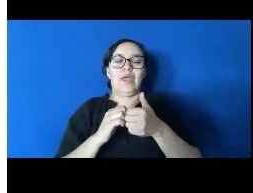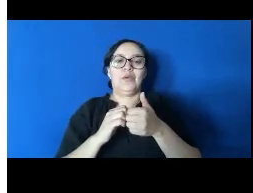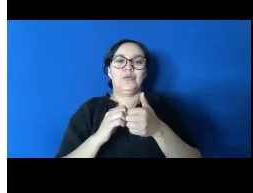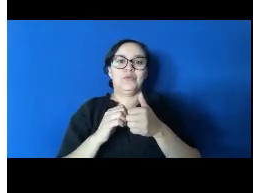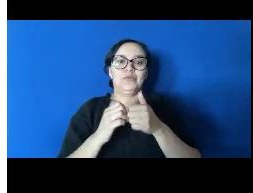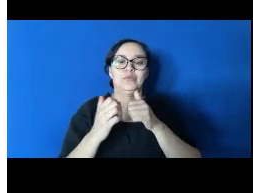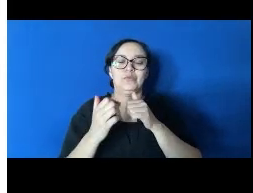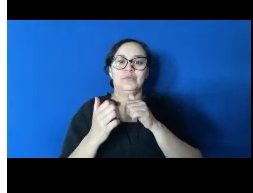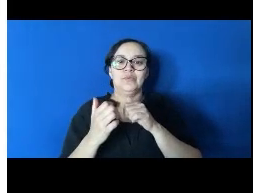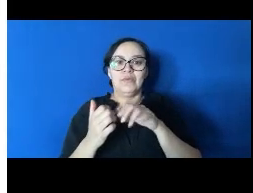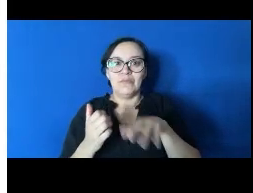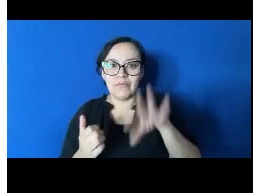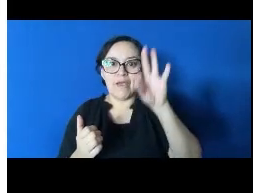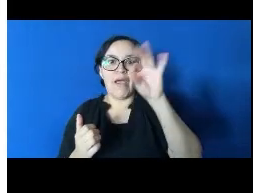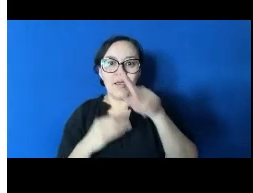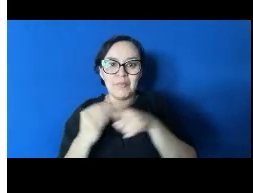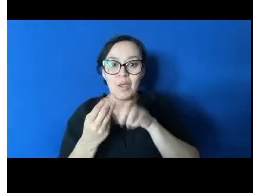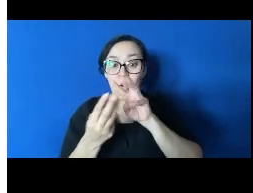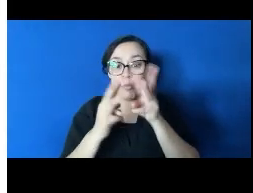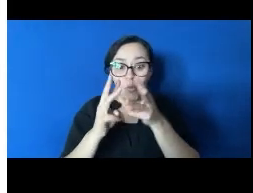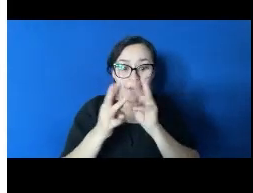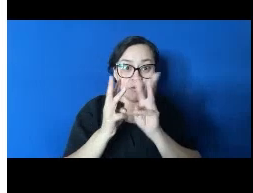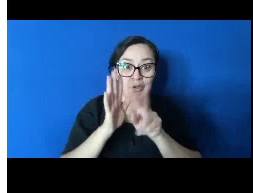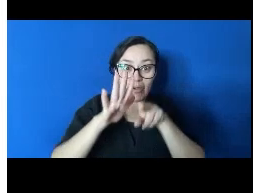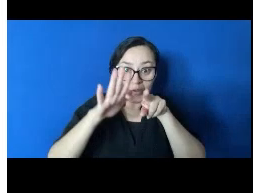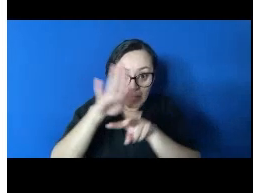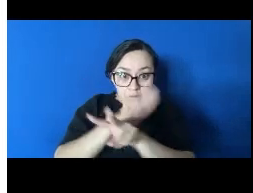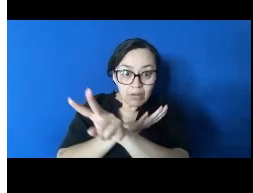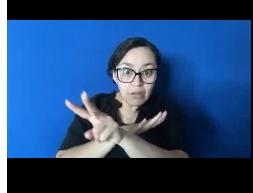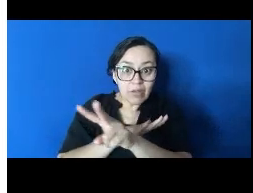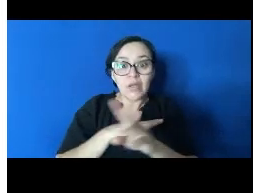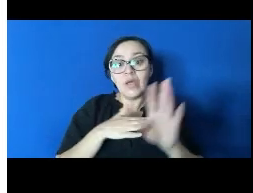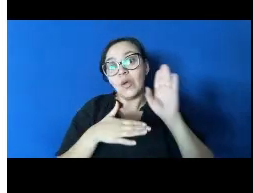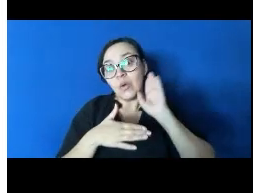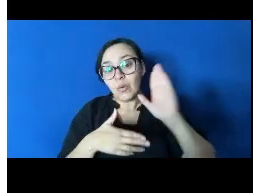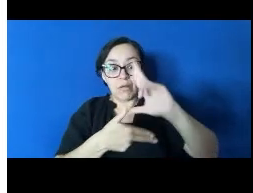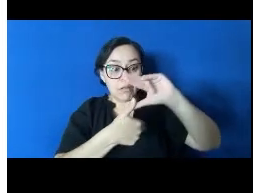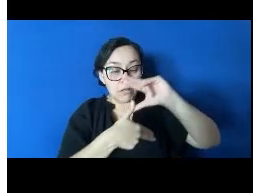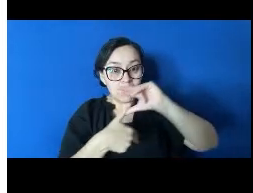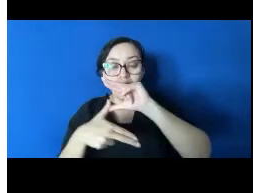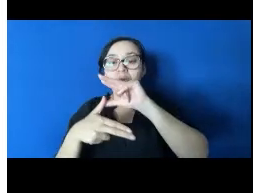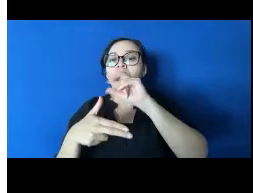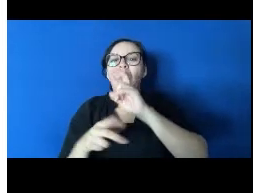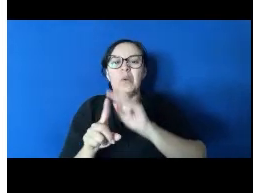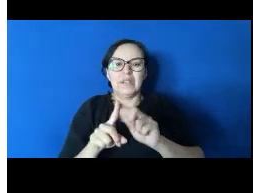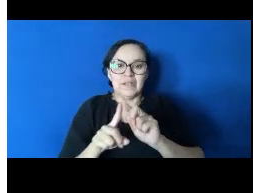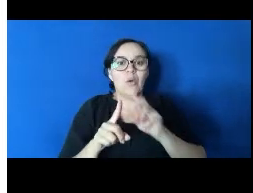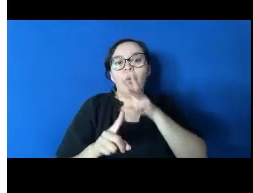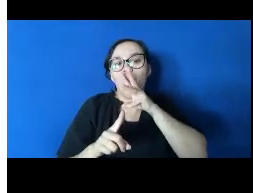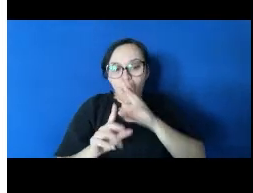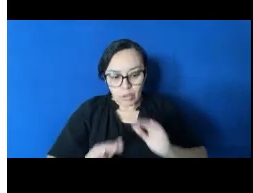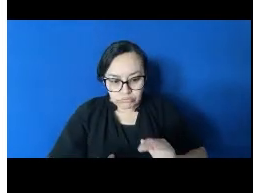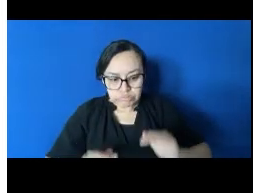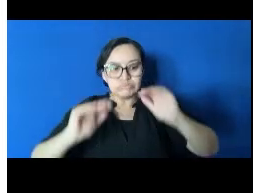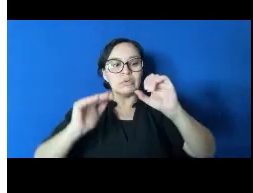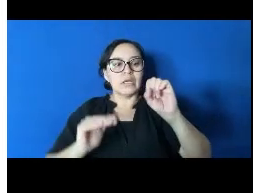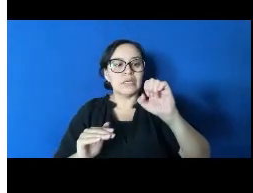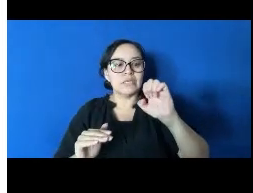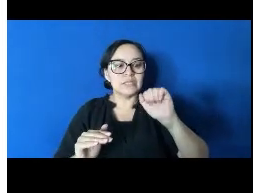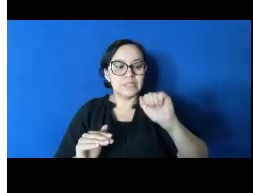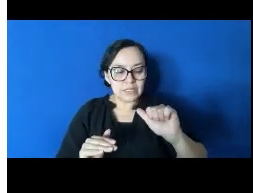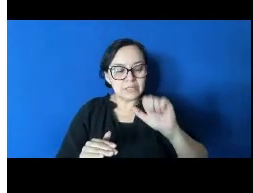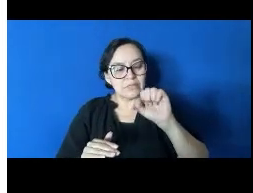meteorológico, to access observaciones, meteorological forecasts, vulnerabilidad tropical o observations, por efectos de cambio climático como el aumento del nivel climate del change mar y elements like condiciones oceánicas y increase